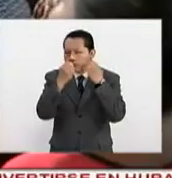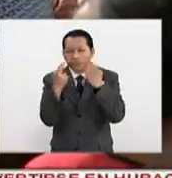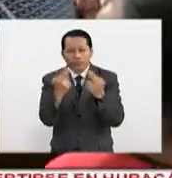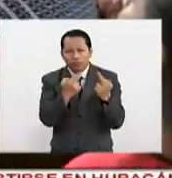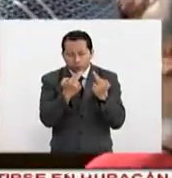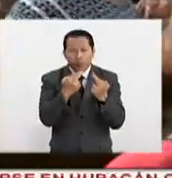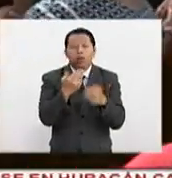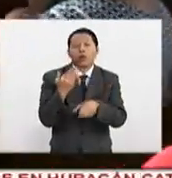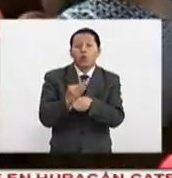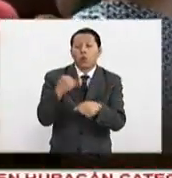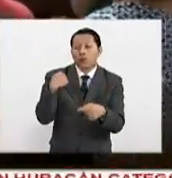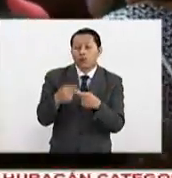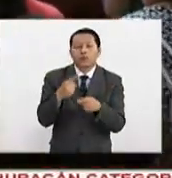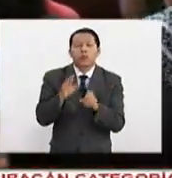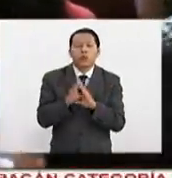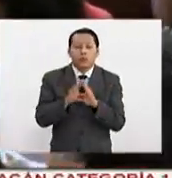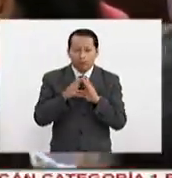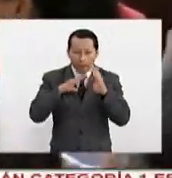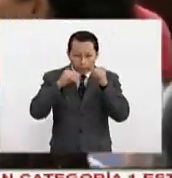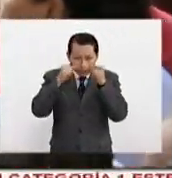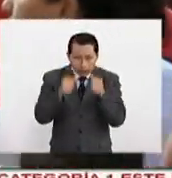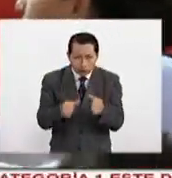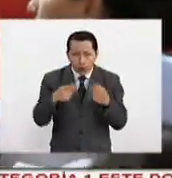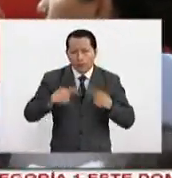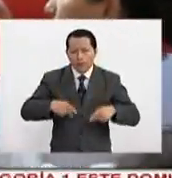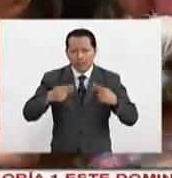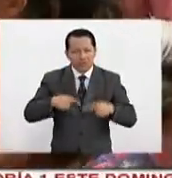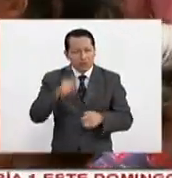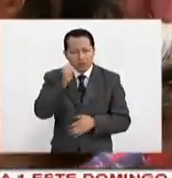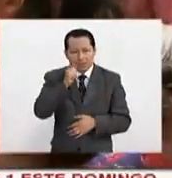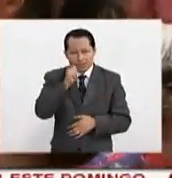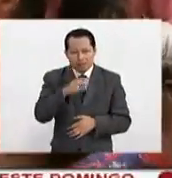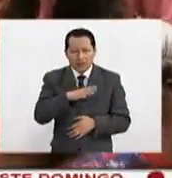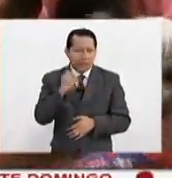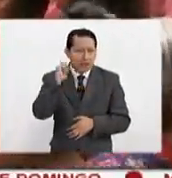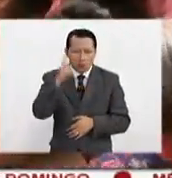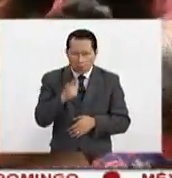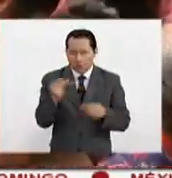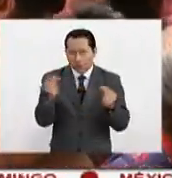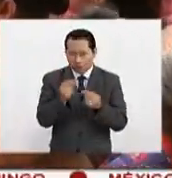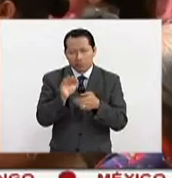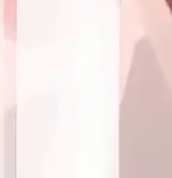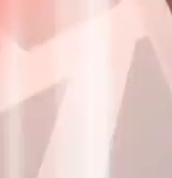que hasta el momento se ha atendido a la población en todo lo que ha sido posible.